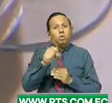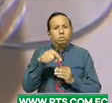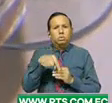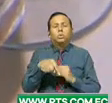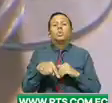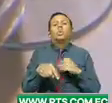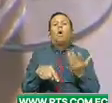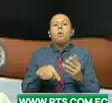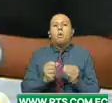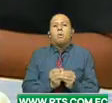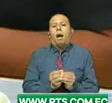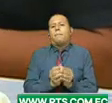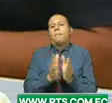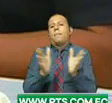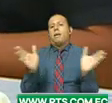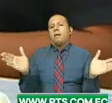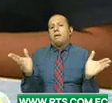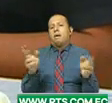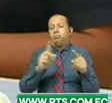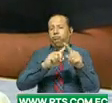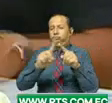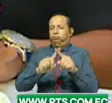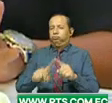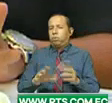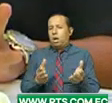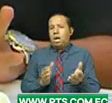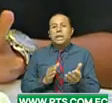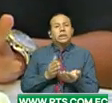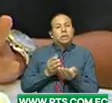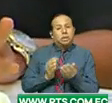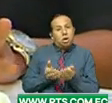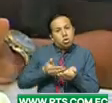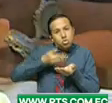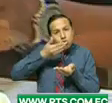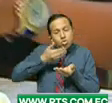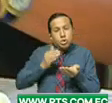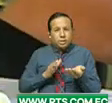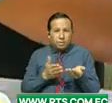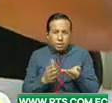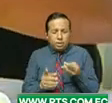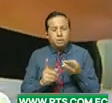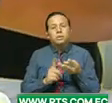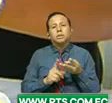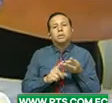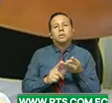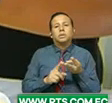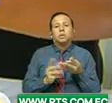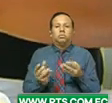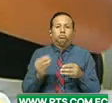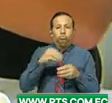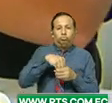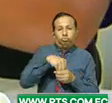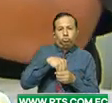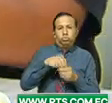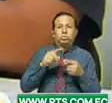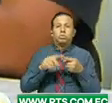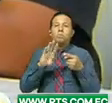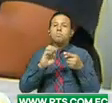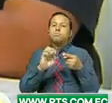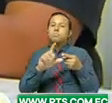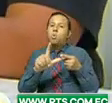carta gastronómica. Tenemos ceviches, tenemos el combo tricolor, mezclamos el bollo y